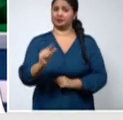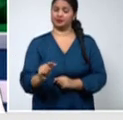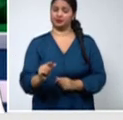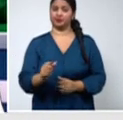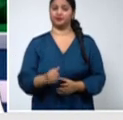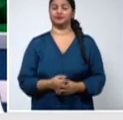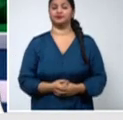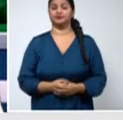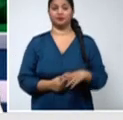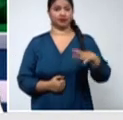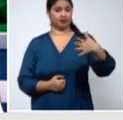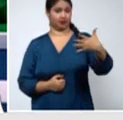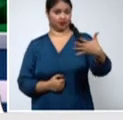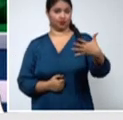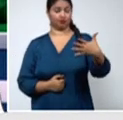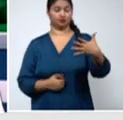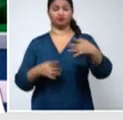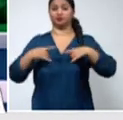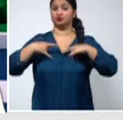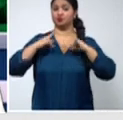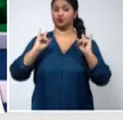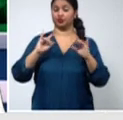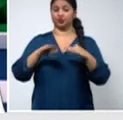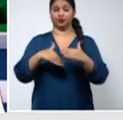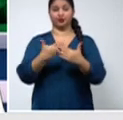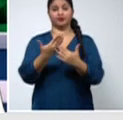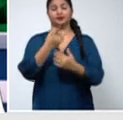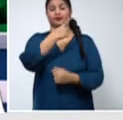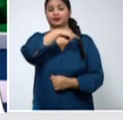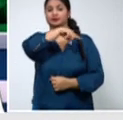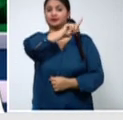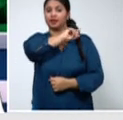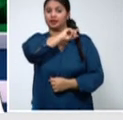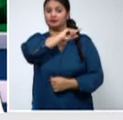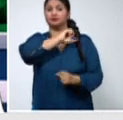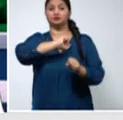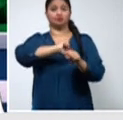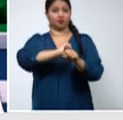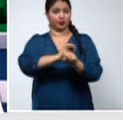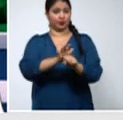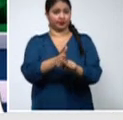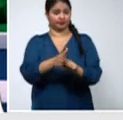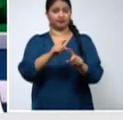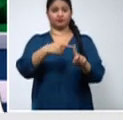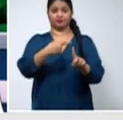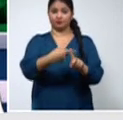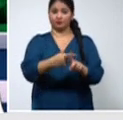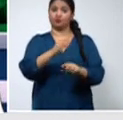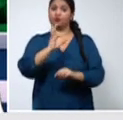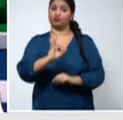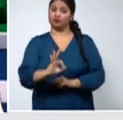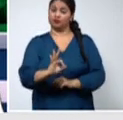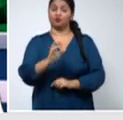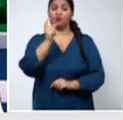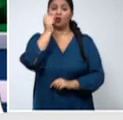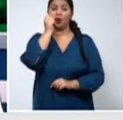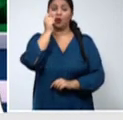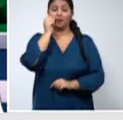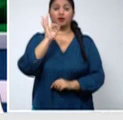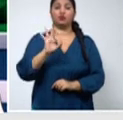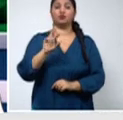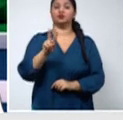La otra persona que fallece en nuestro país con COVID-19 era un paciente de 82 años de